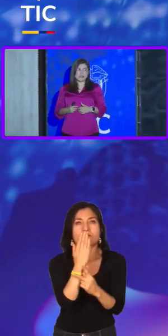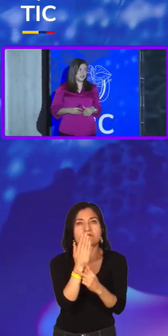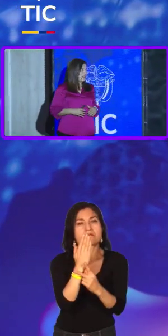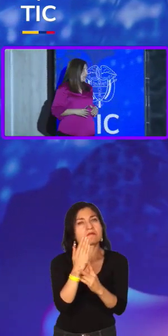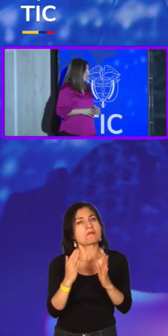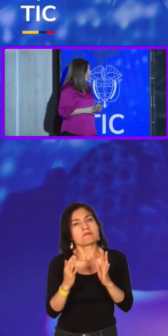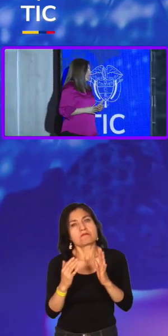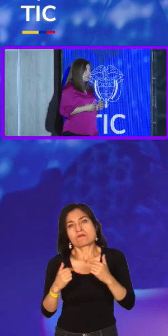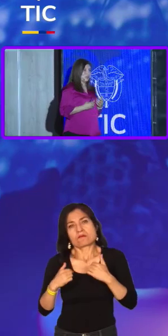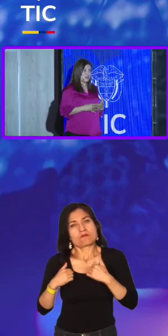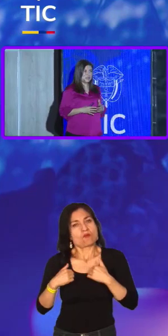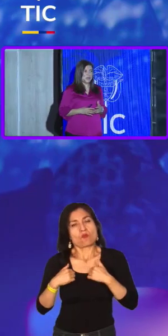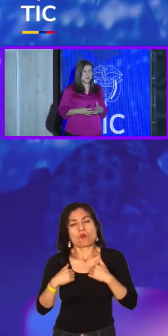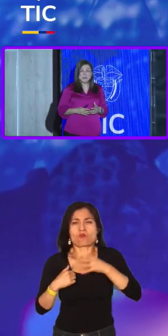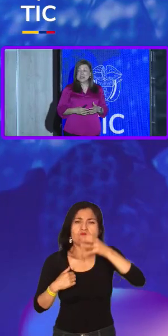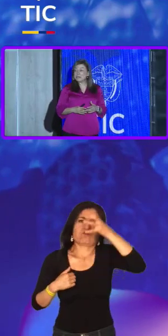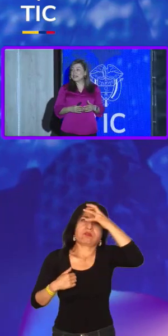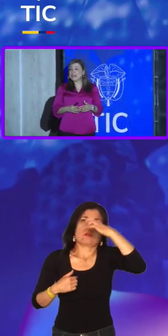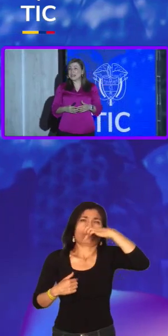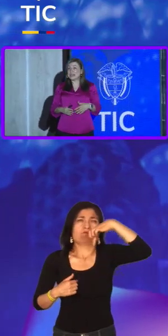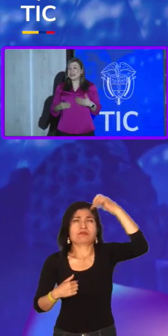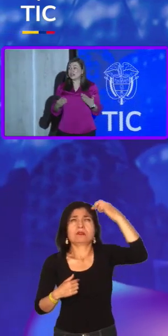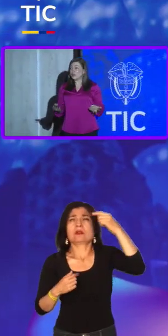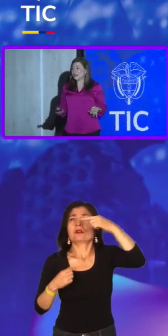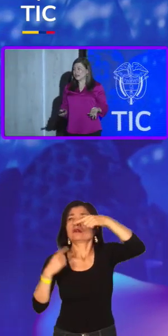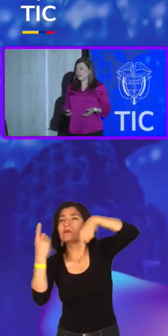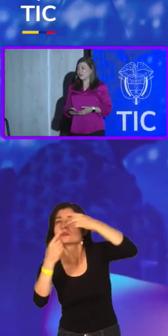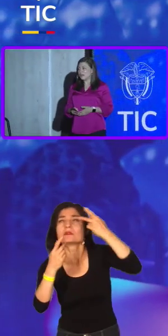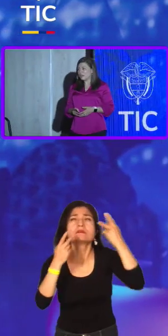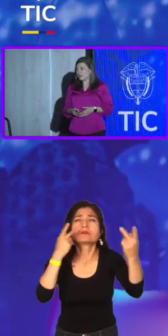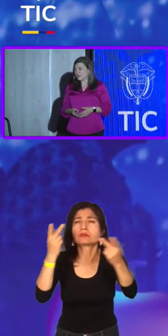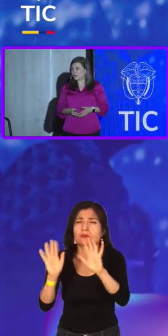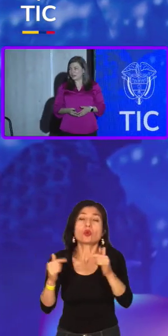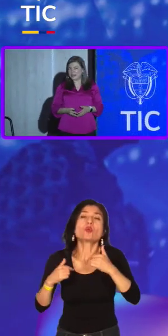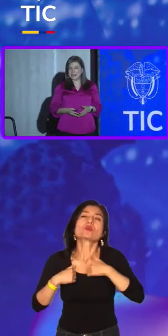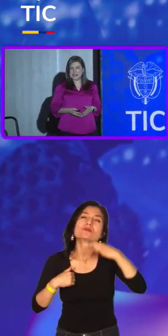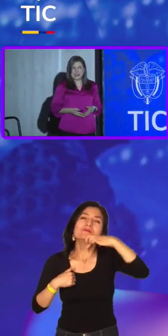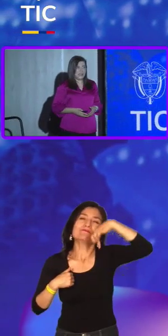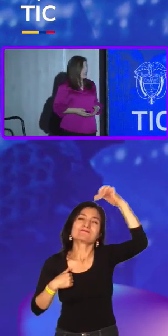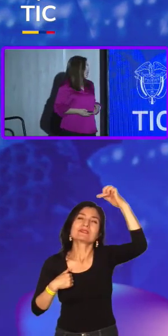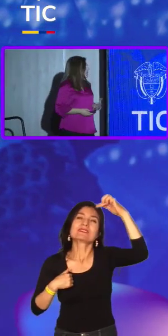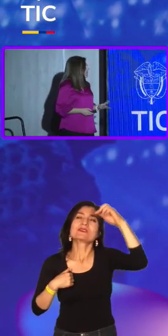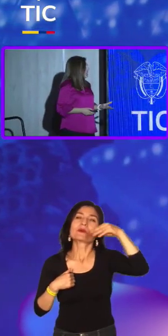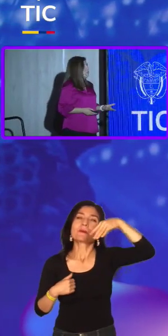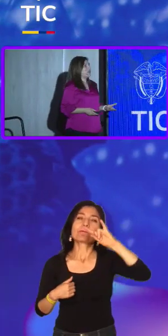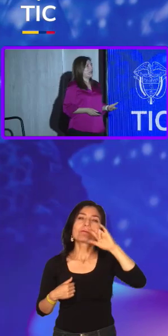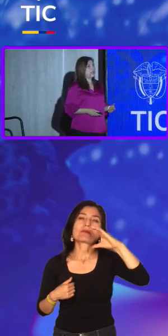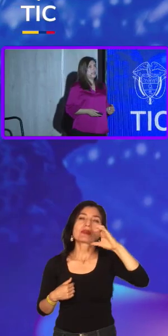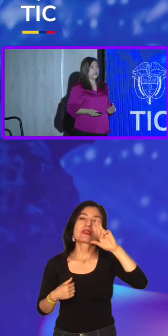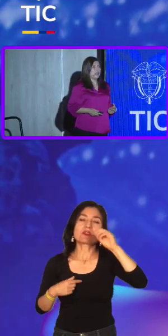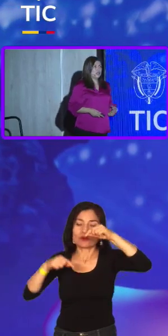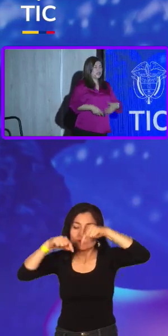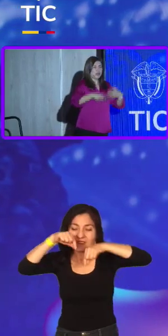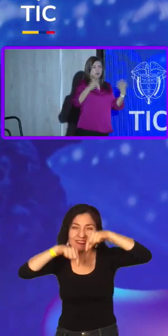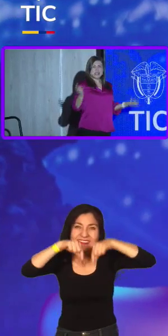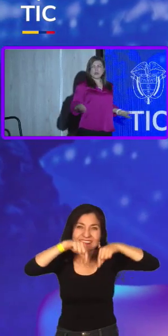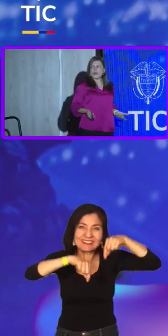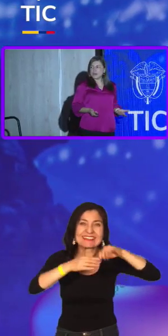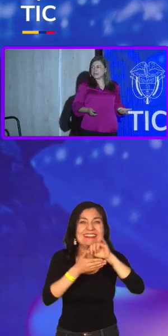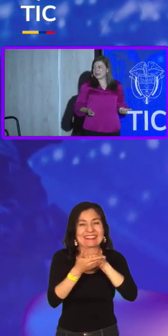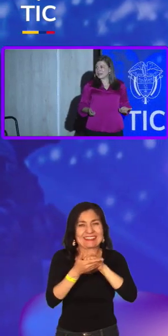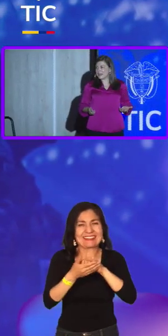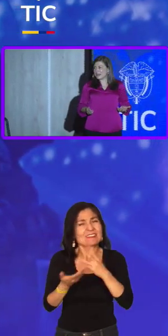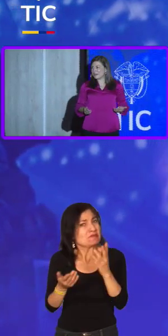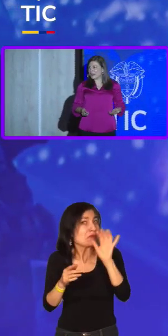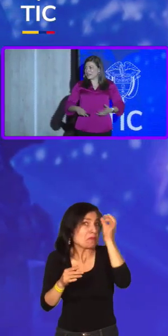no soy una persona especialista en turismo, mi especialidad es la electrónica, de hecho la microelectrónica. Entonces alguien podría decir, ¿y usted cómo